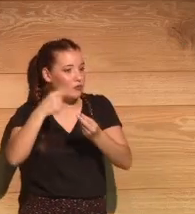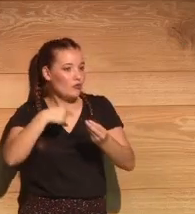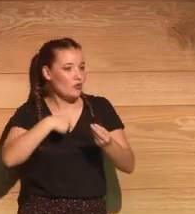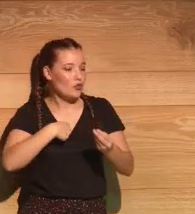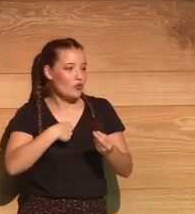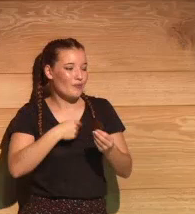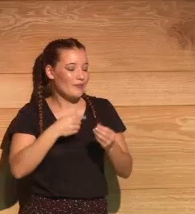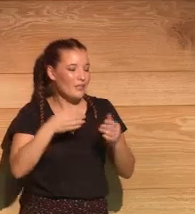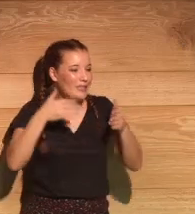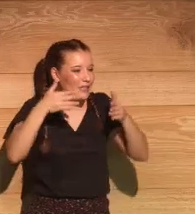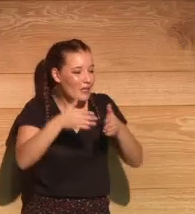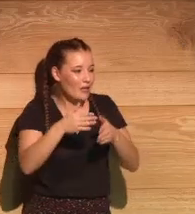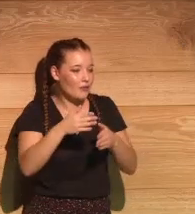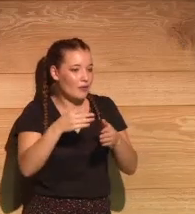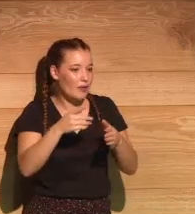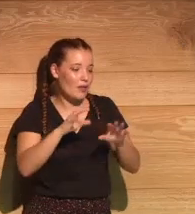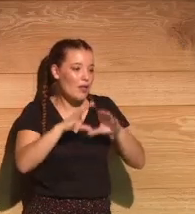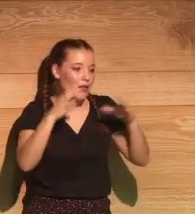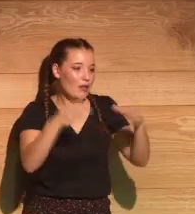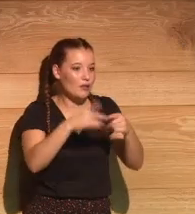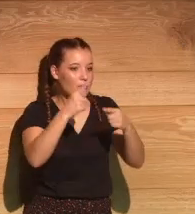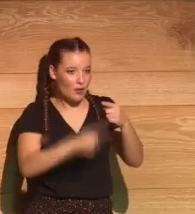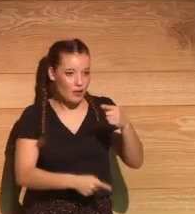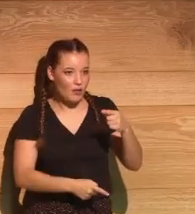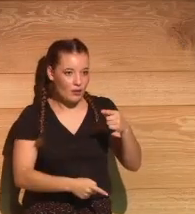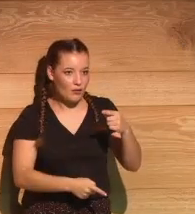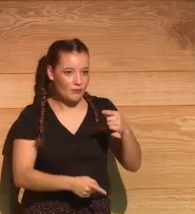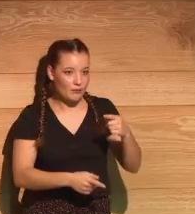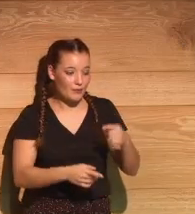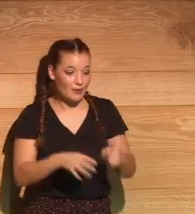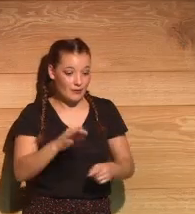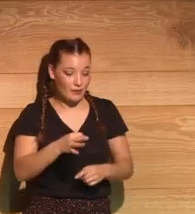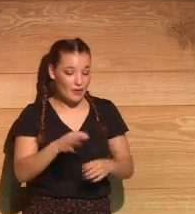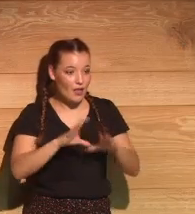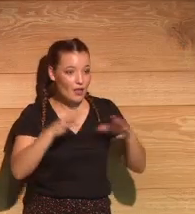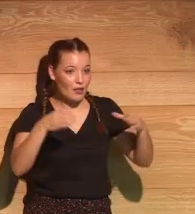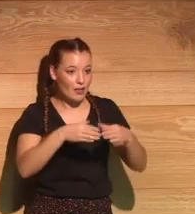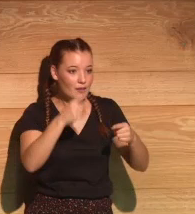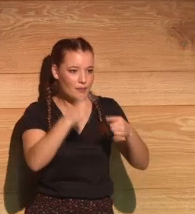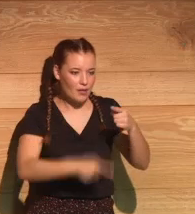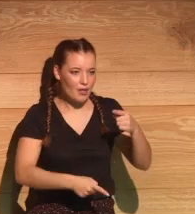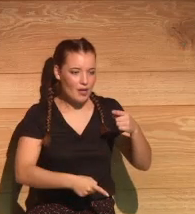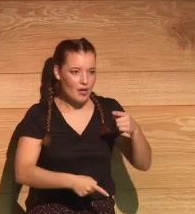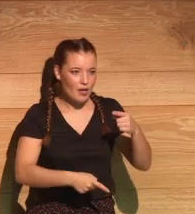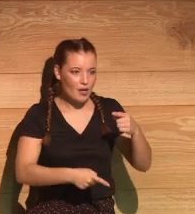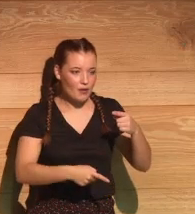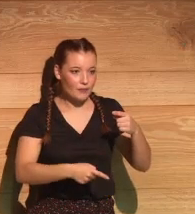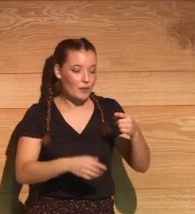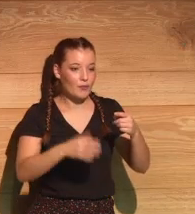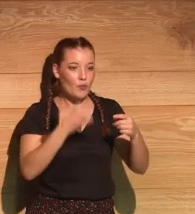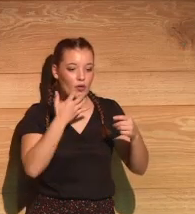clase media, pero bien es verdad que la clase media comenzó a especular. Pues el boom de la vivienda no se puede